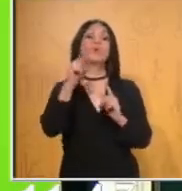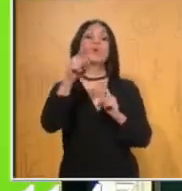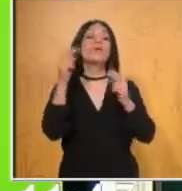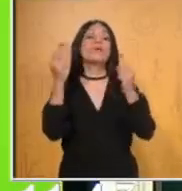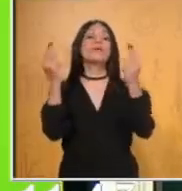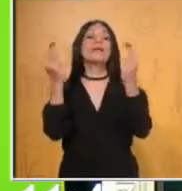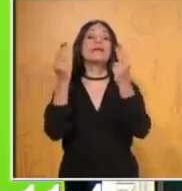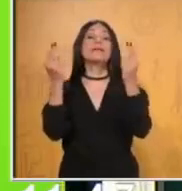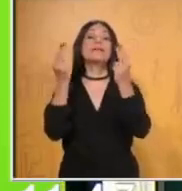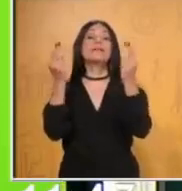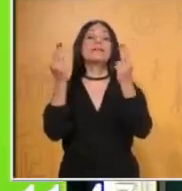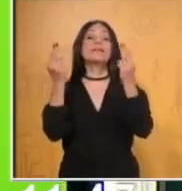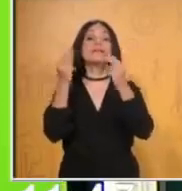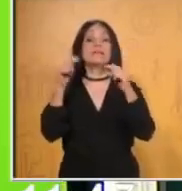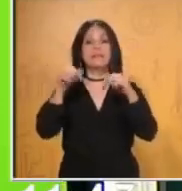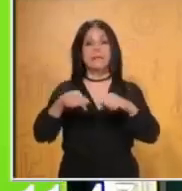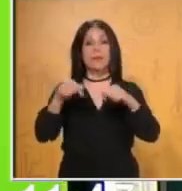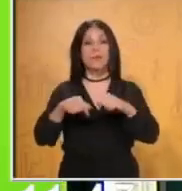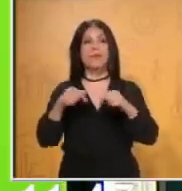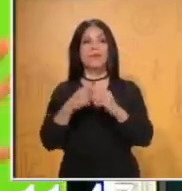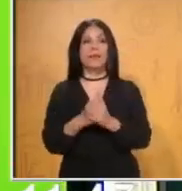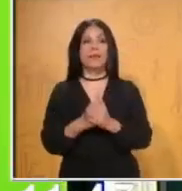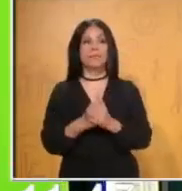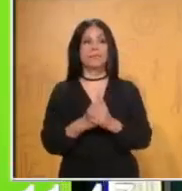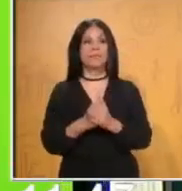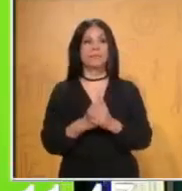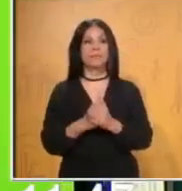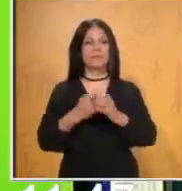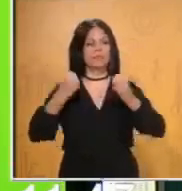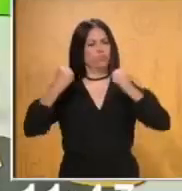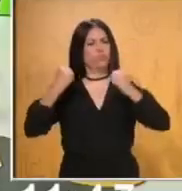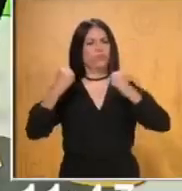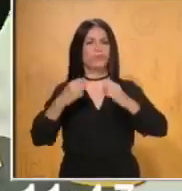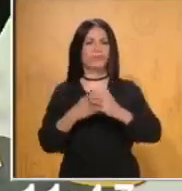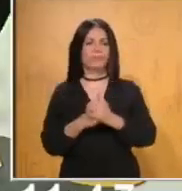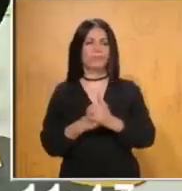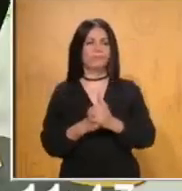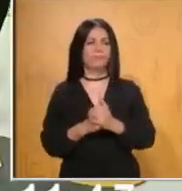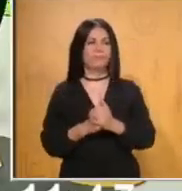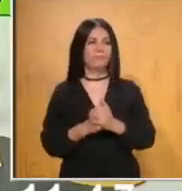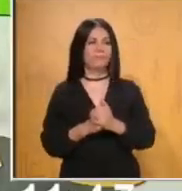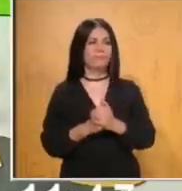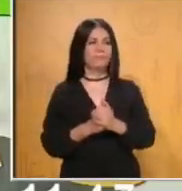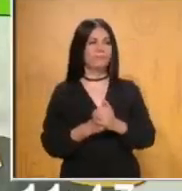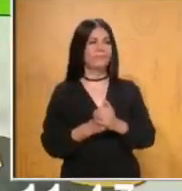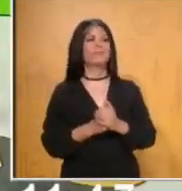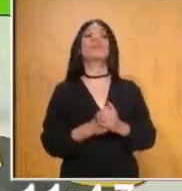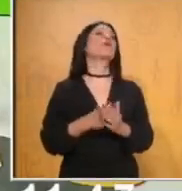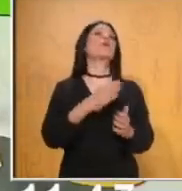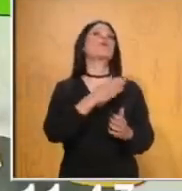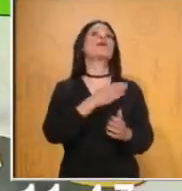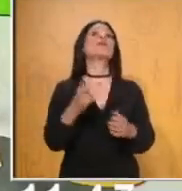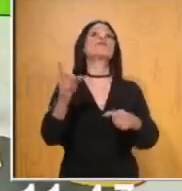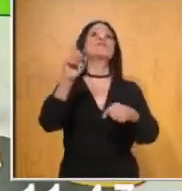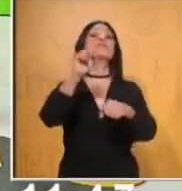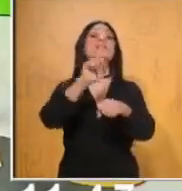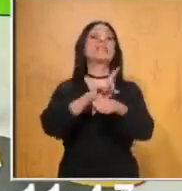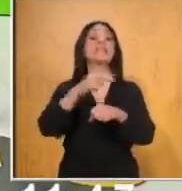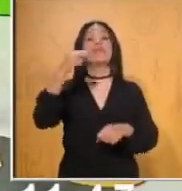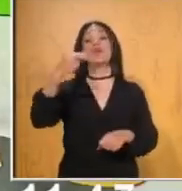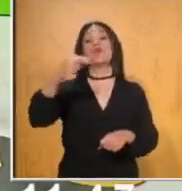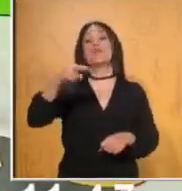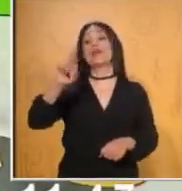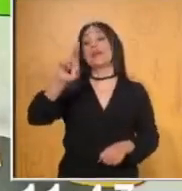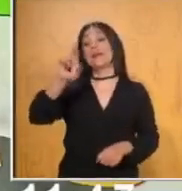necesitar para esta sección va a ser mucha energía. ¿Ok? ¿Qué tal? Bueno, pues buenos días. Mi nombre es René